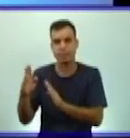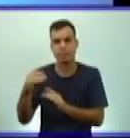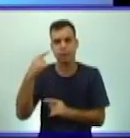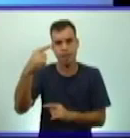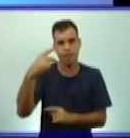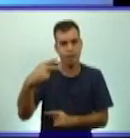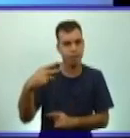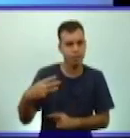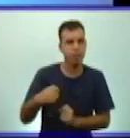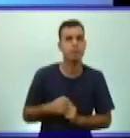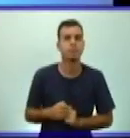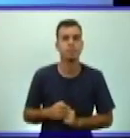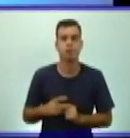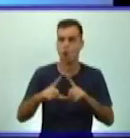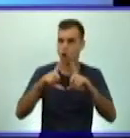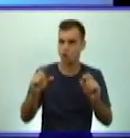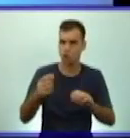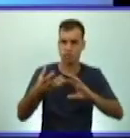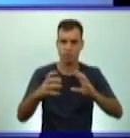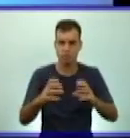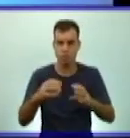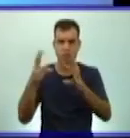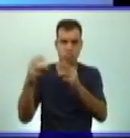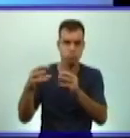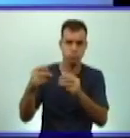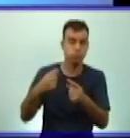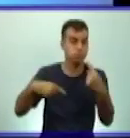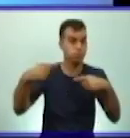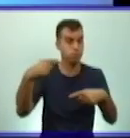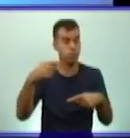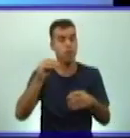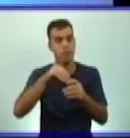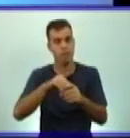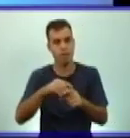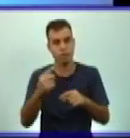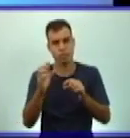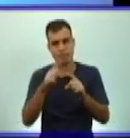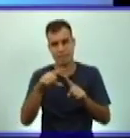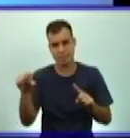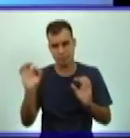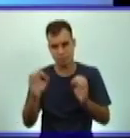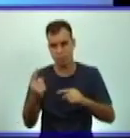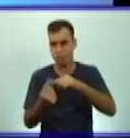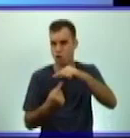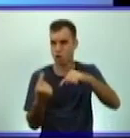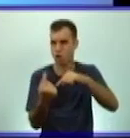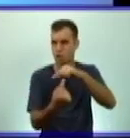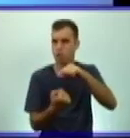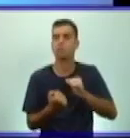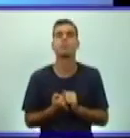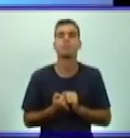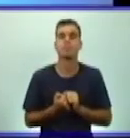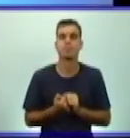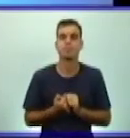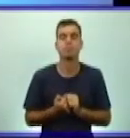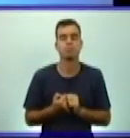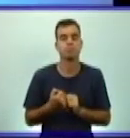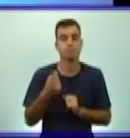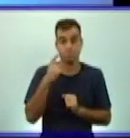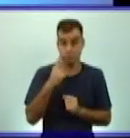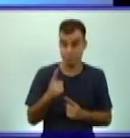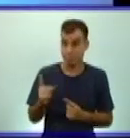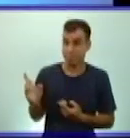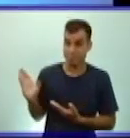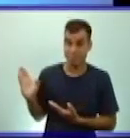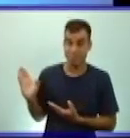elementos y conceptos y expresiones que son fundamentales dentro de la rotación. Pasemos entonces a la diapositiva donde vamos a ver cada